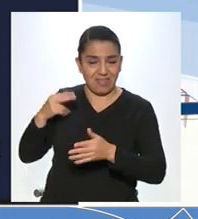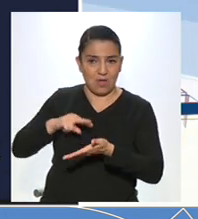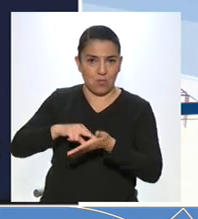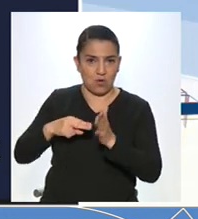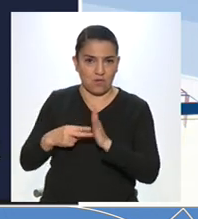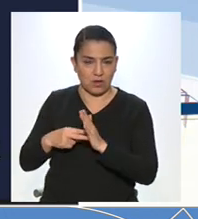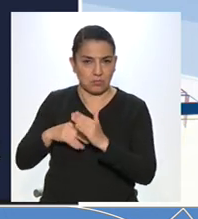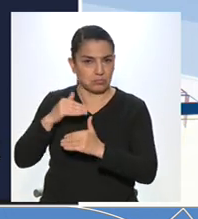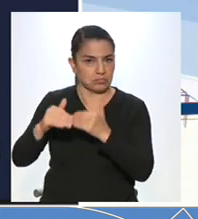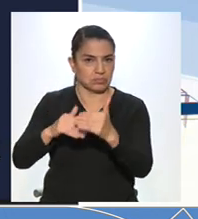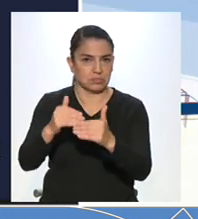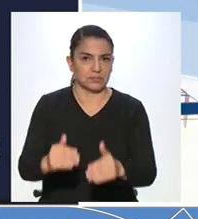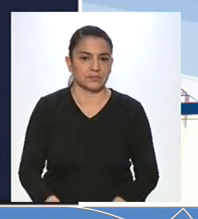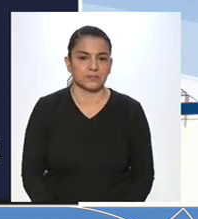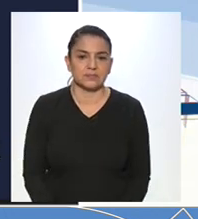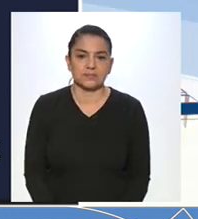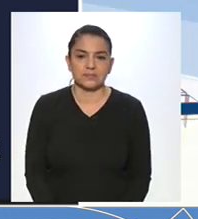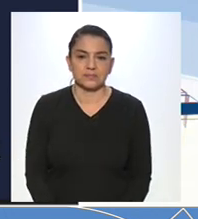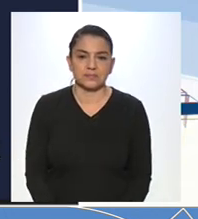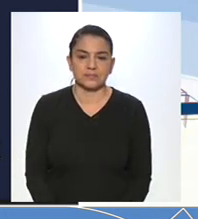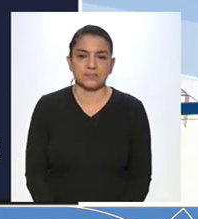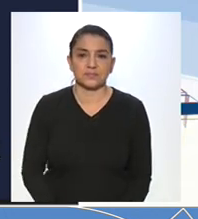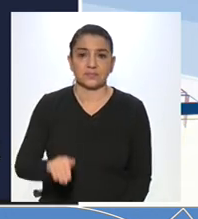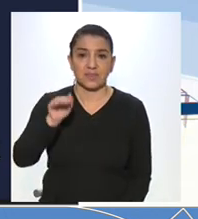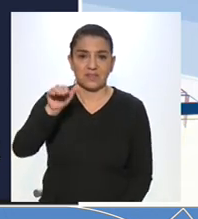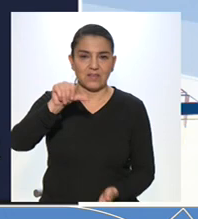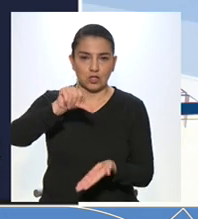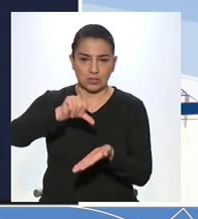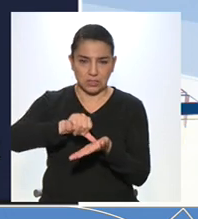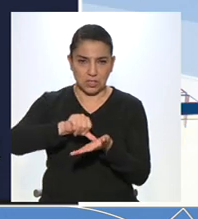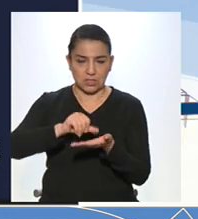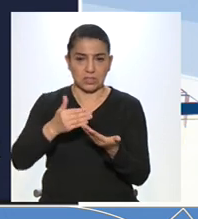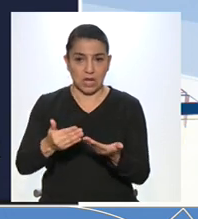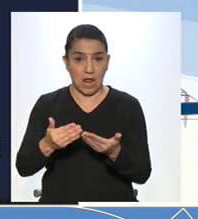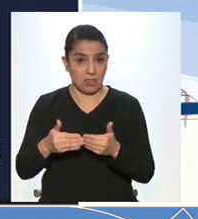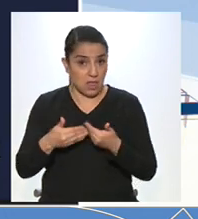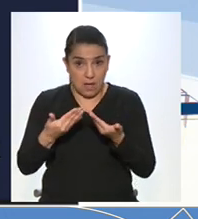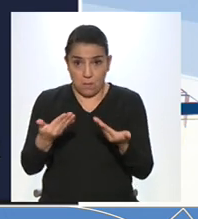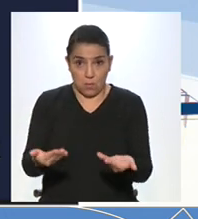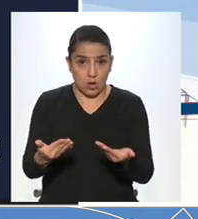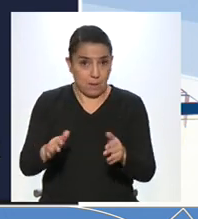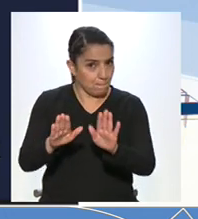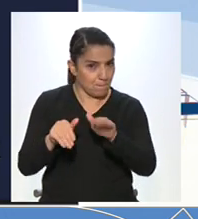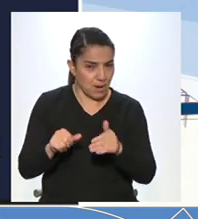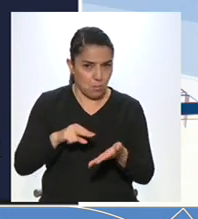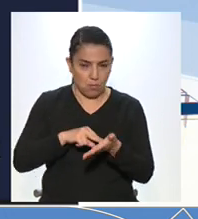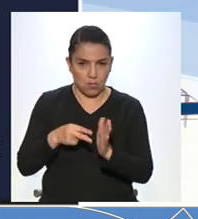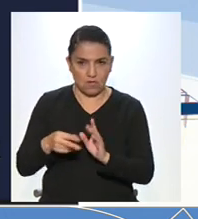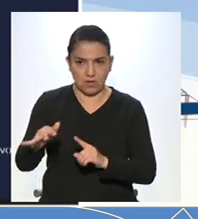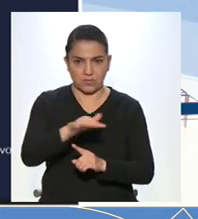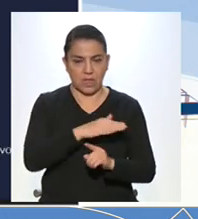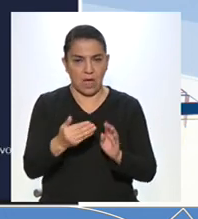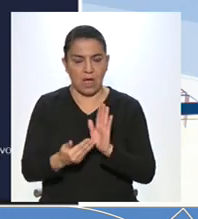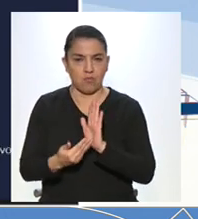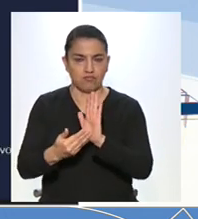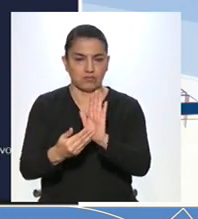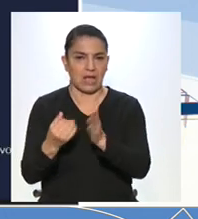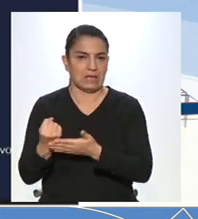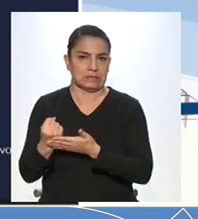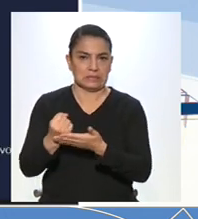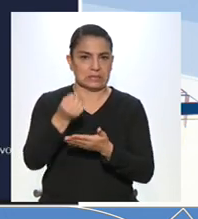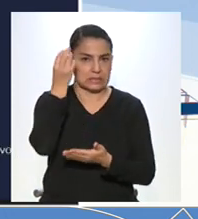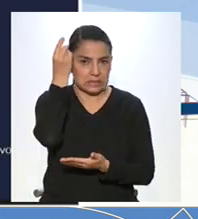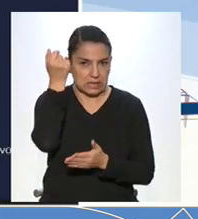en desarrollo. El Banco Central estará disponible, como lo estuvo durante la crisis, para aportar con evidencia, ideas e iniciativas dentro